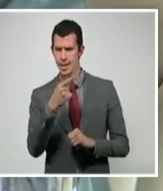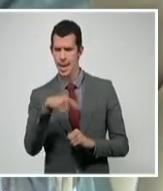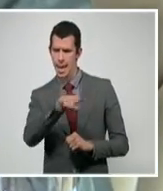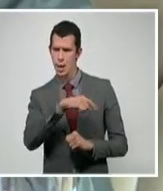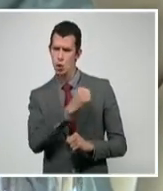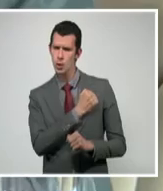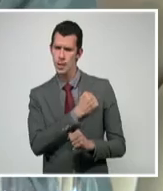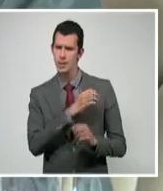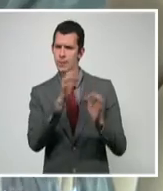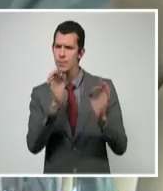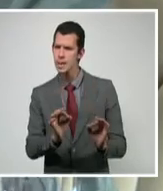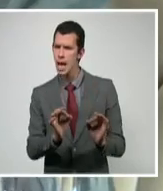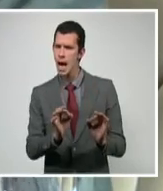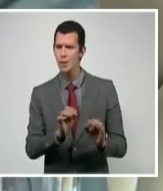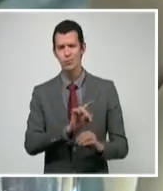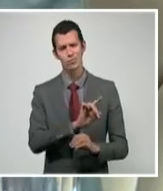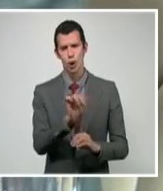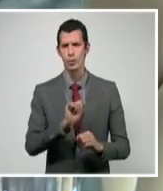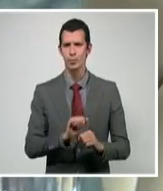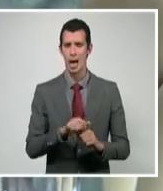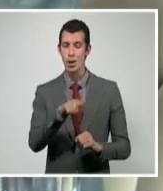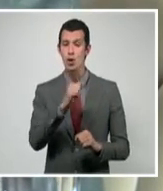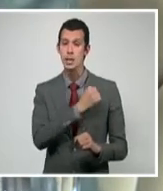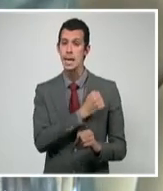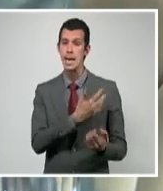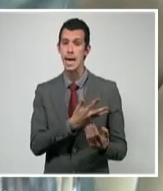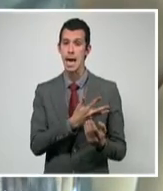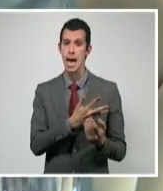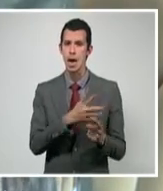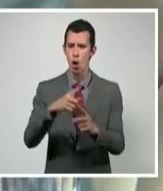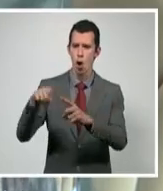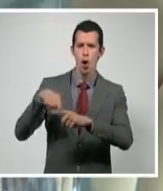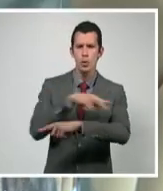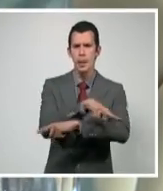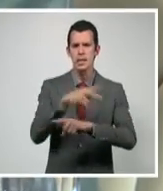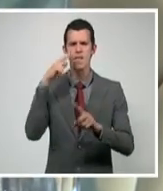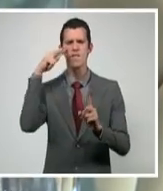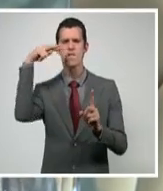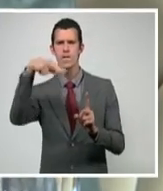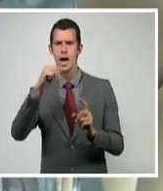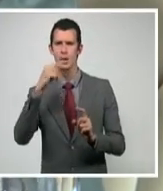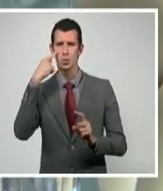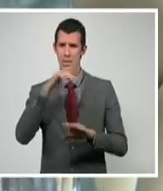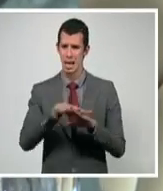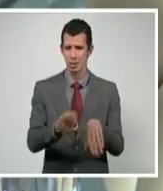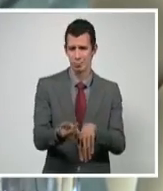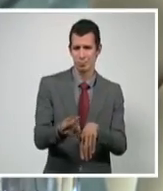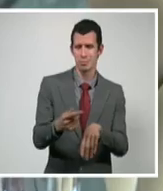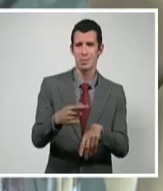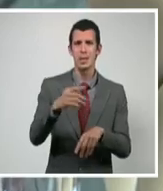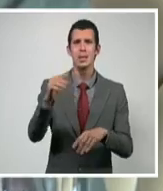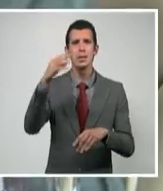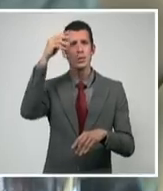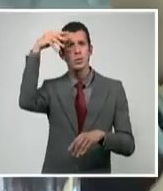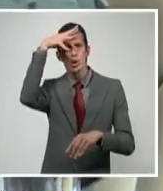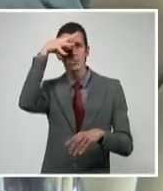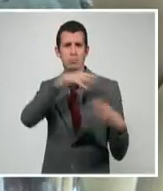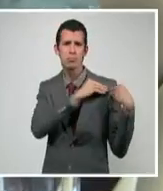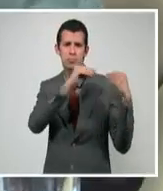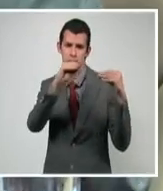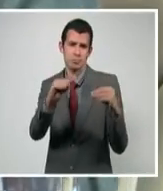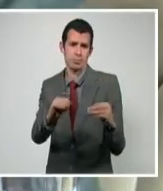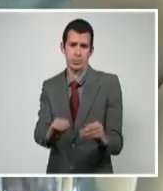Trump está terminando su mandato y la gusanera, el núcleo duro fascista de Miami, con